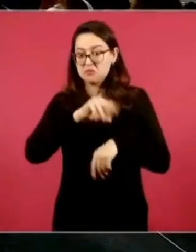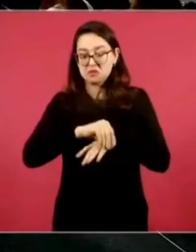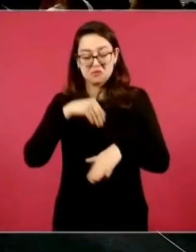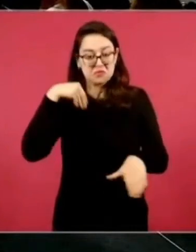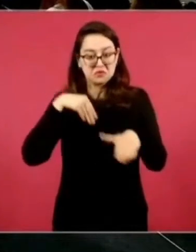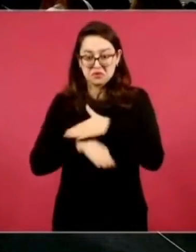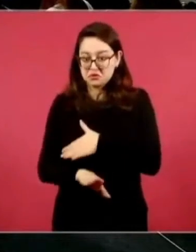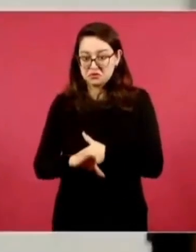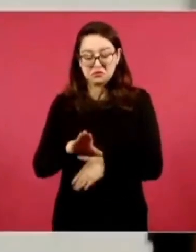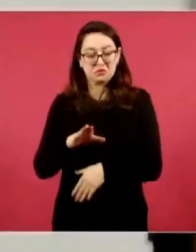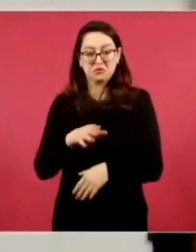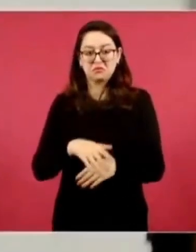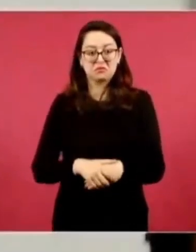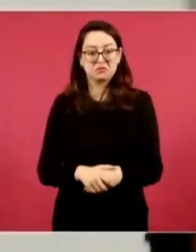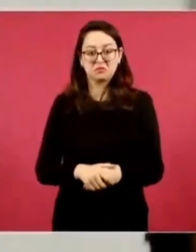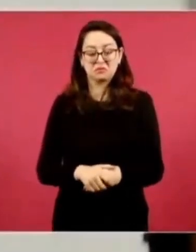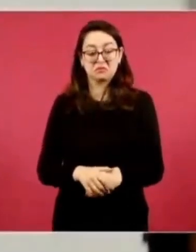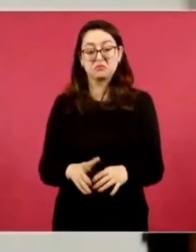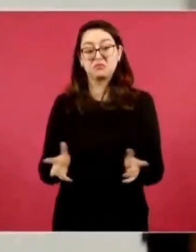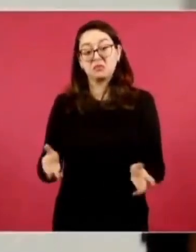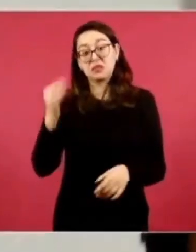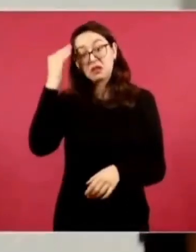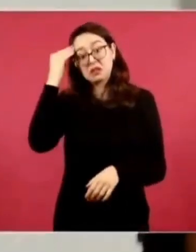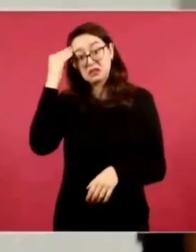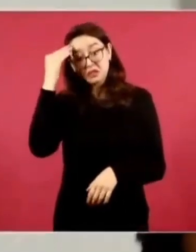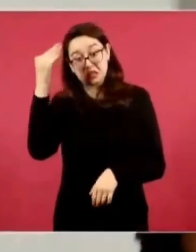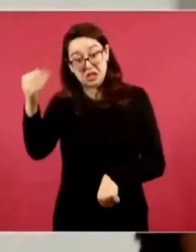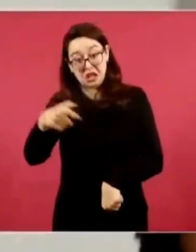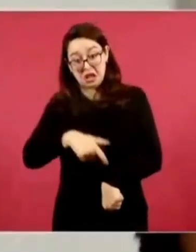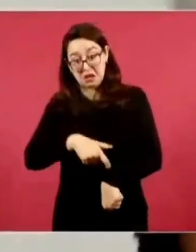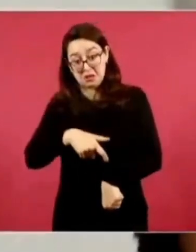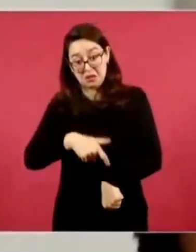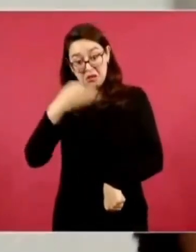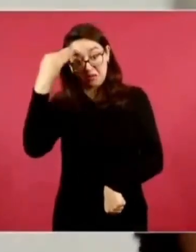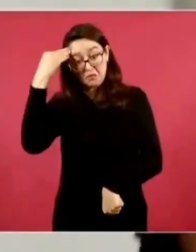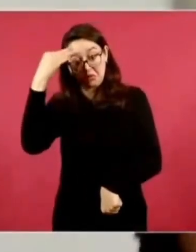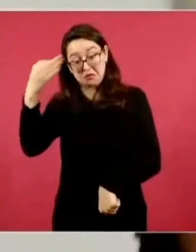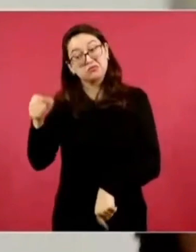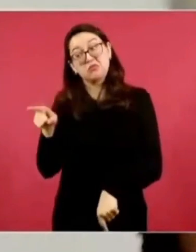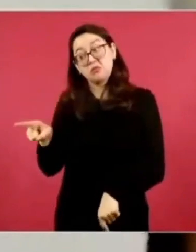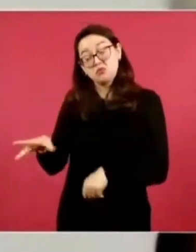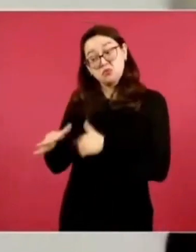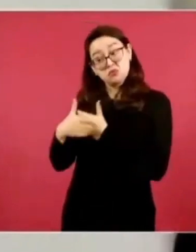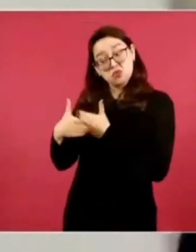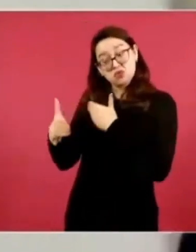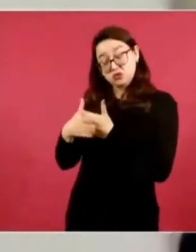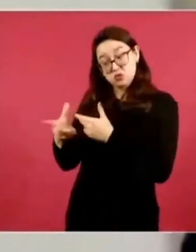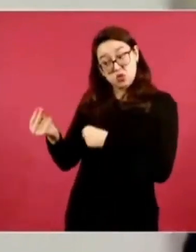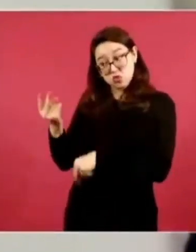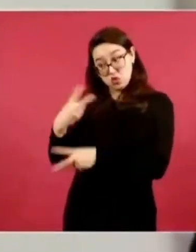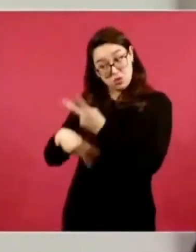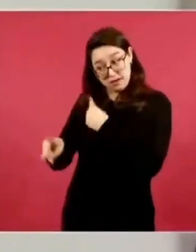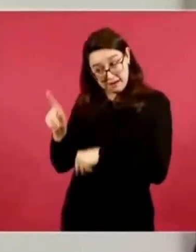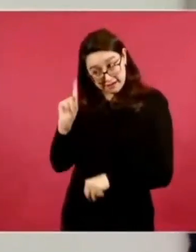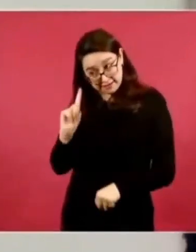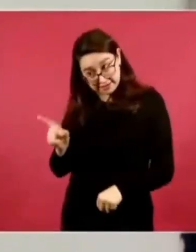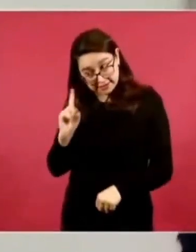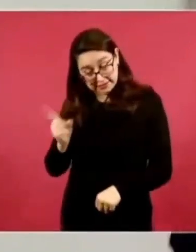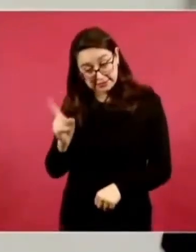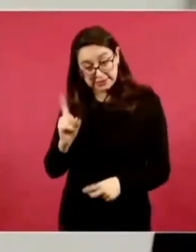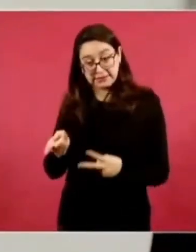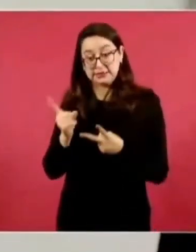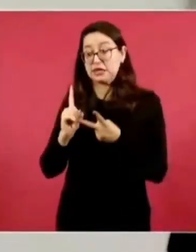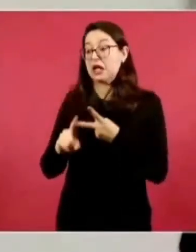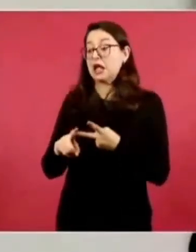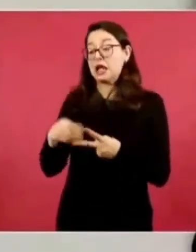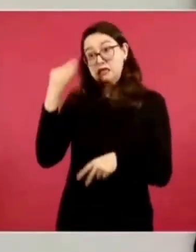entrada si violas. Si te tardas, te amenazan con quitarte la acreditación. Si te tardas, te quitan